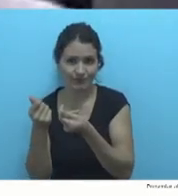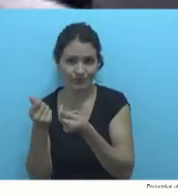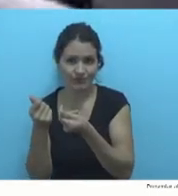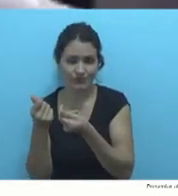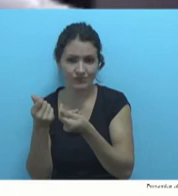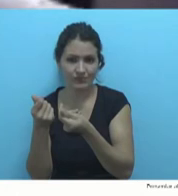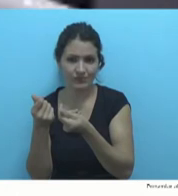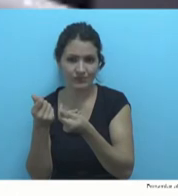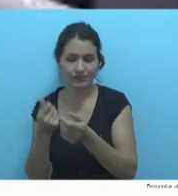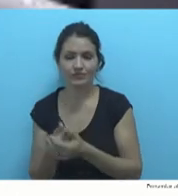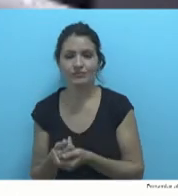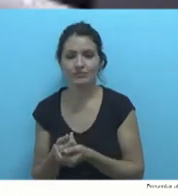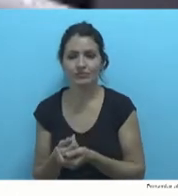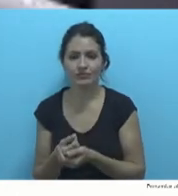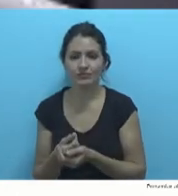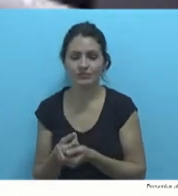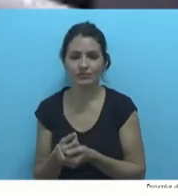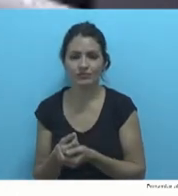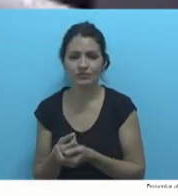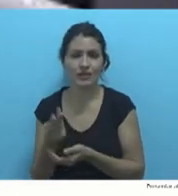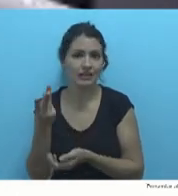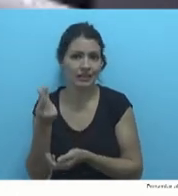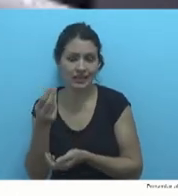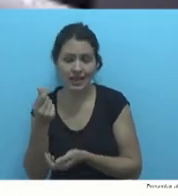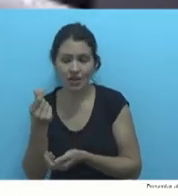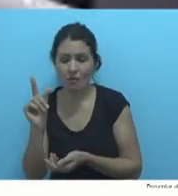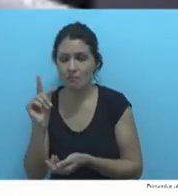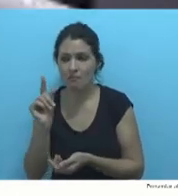ya que la Nación nos la aplicaba a nosotros, que